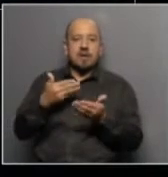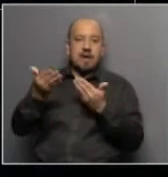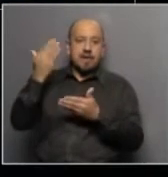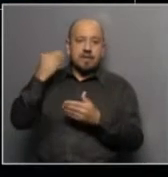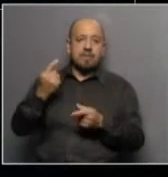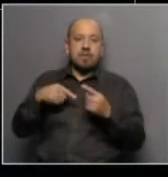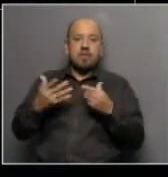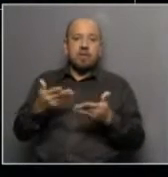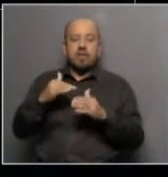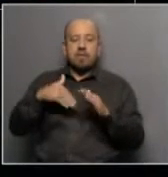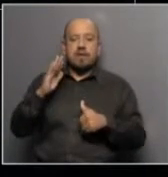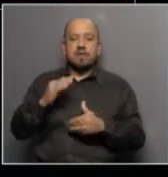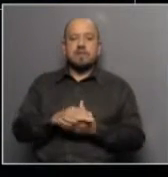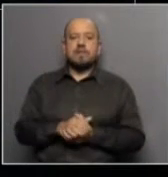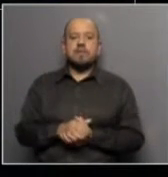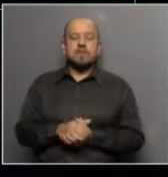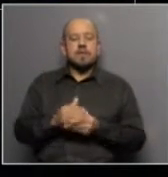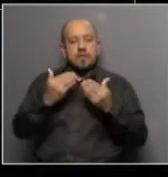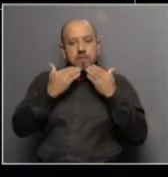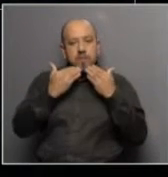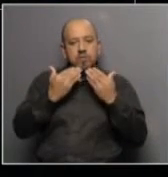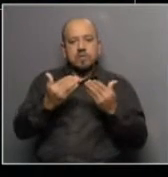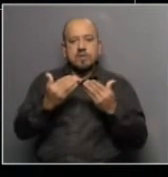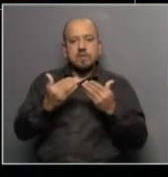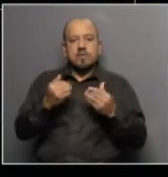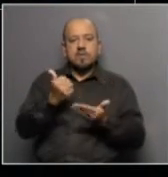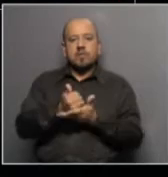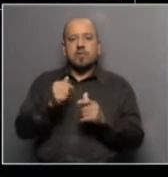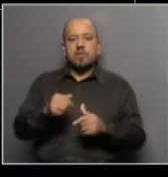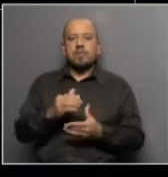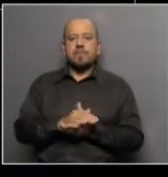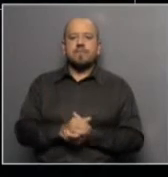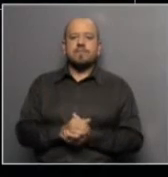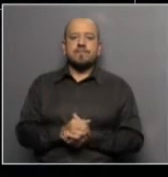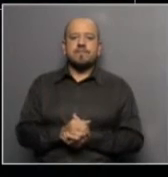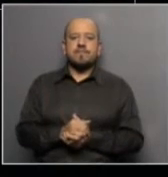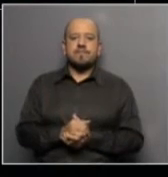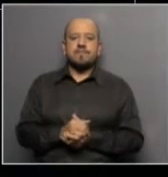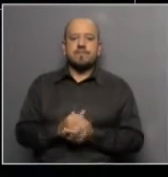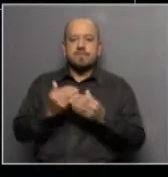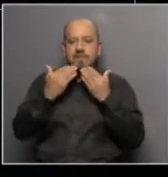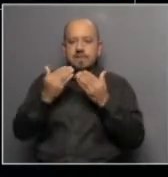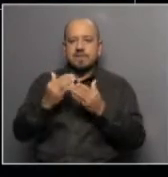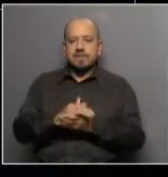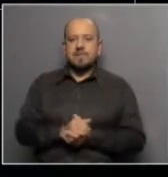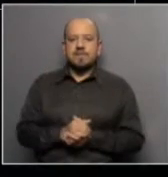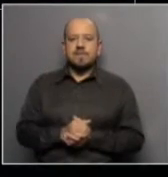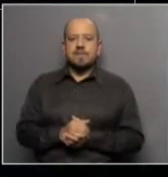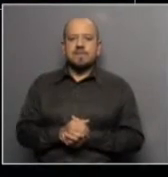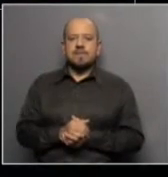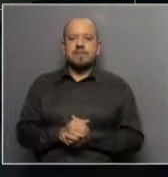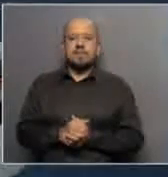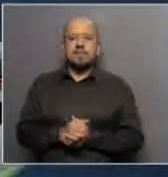obviamente potencian. Valeria, muchísimas gracias por estar con nosotros esta noche en La Letra Chica. Muchas gracias a ustedes. Un placer. Buenas